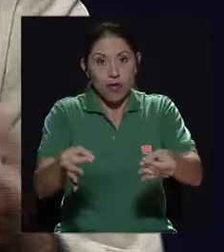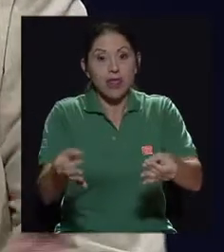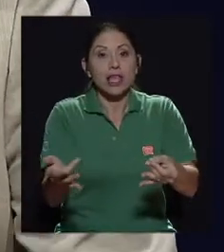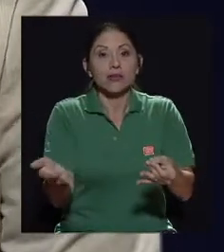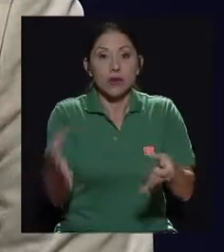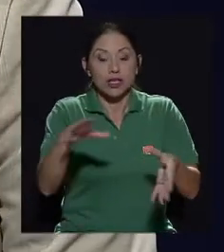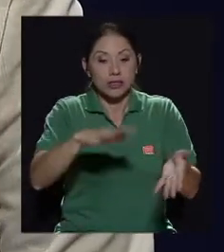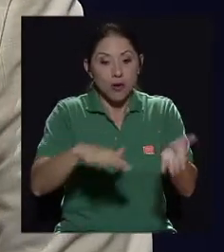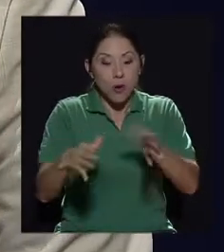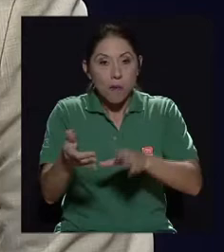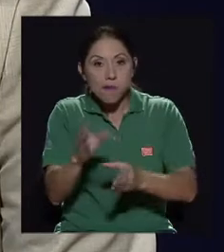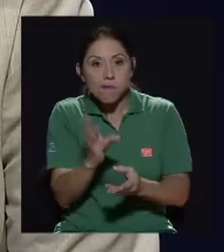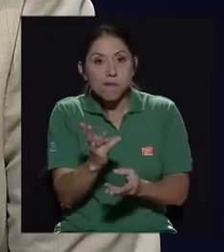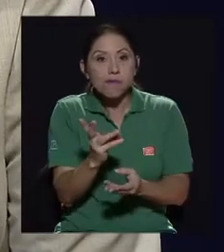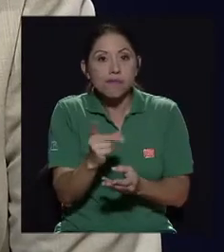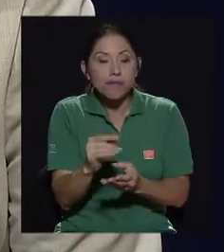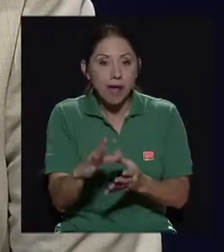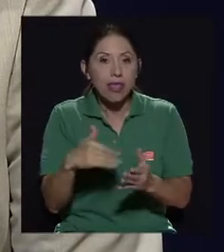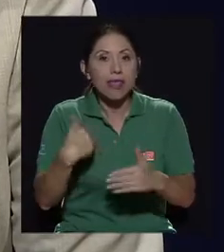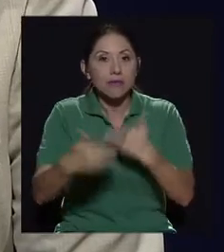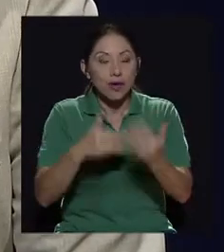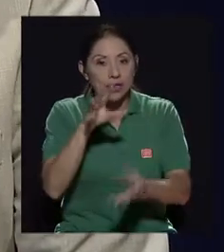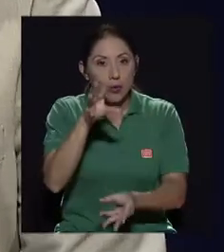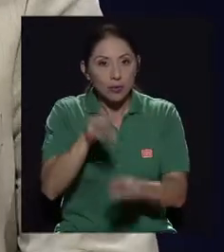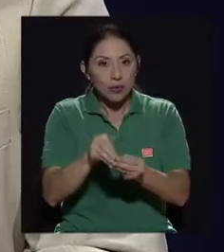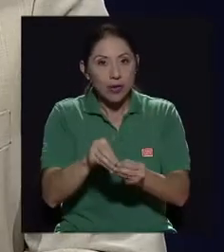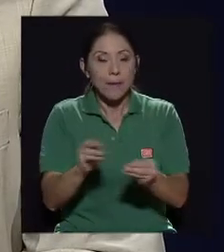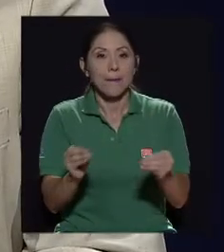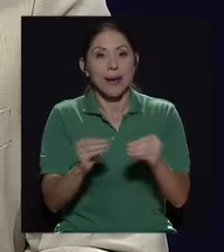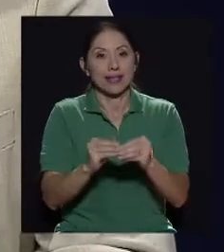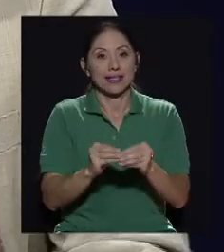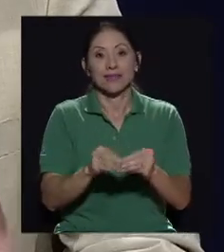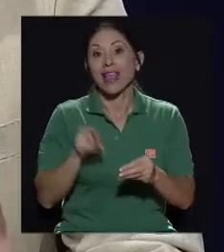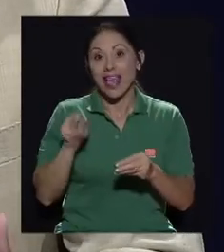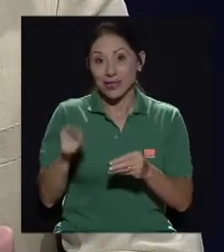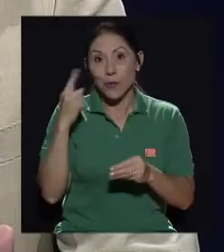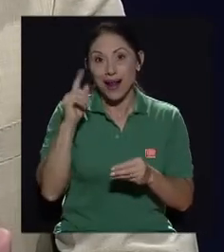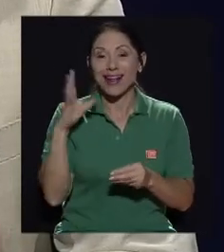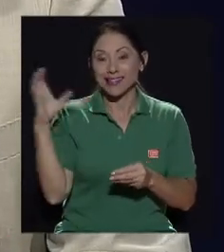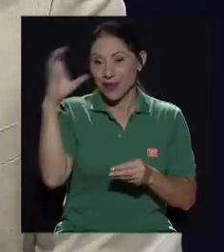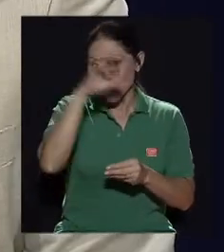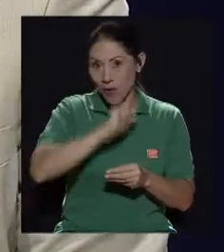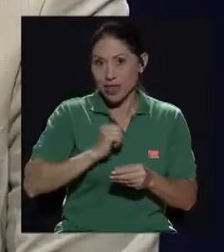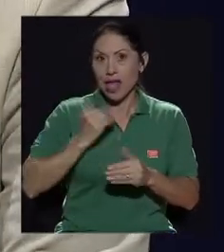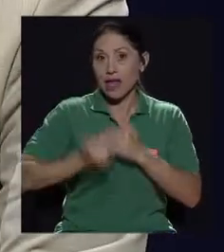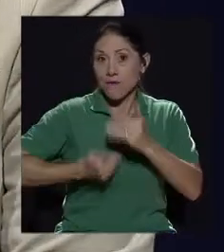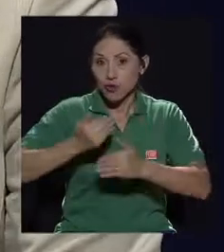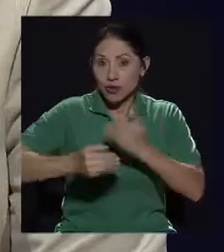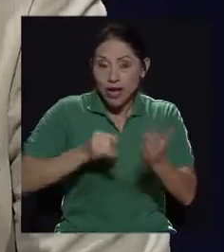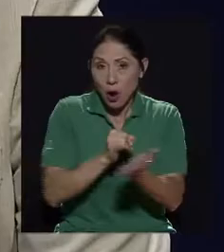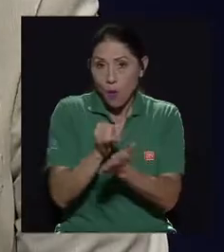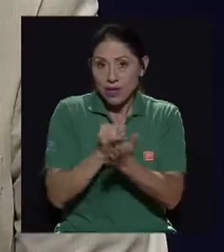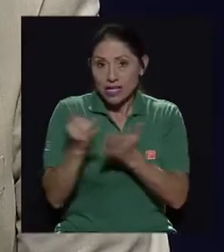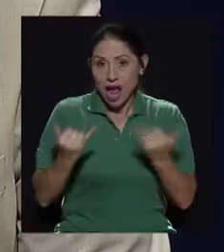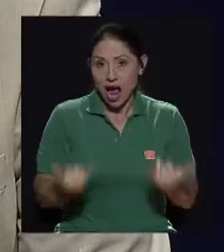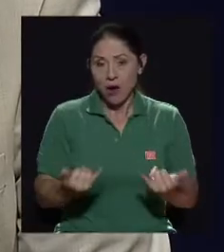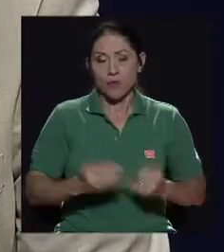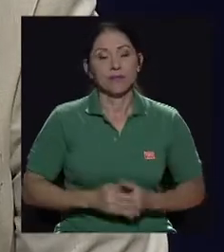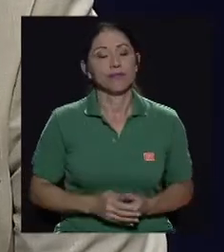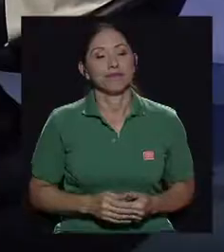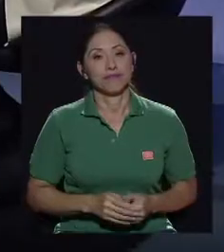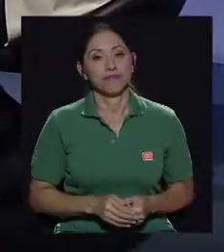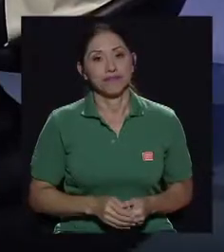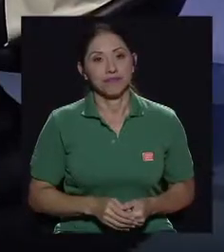es una técnica que posteriormente se usó mucho más eso te lo pongo como un punto de partida de que como ha evolucionado también la investigación